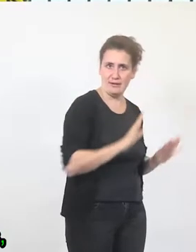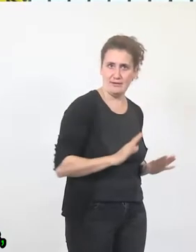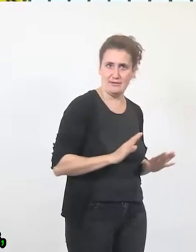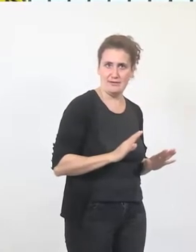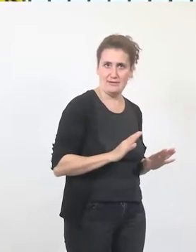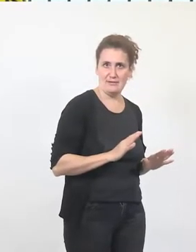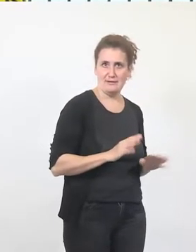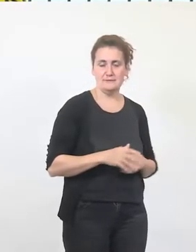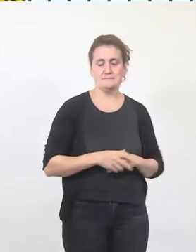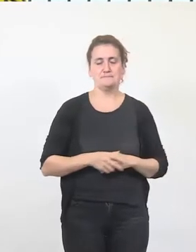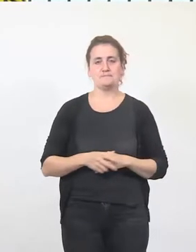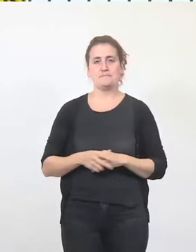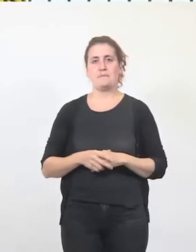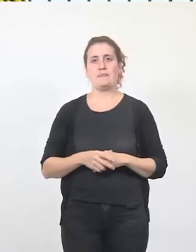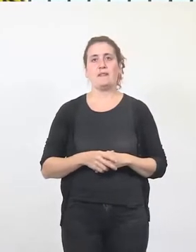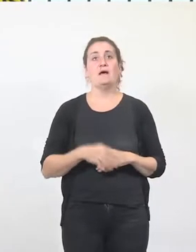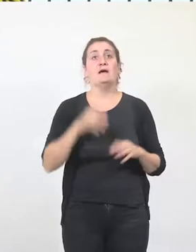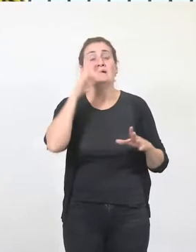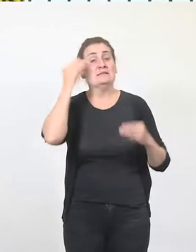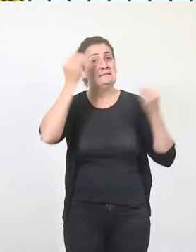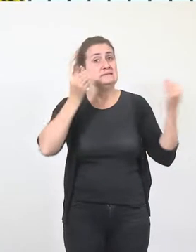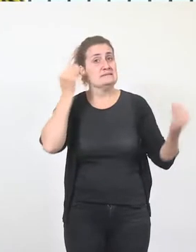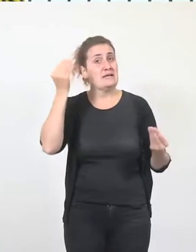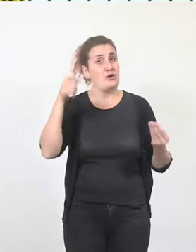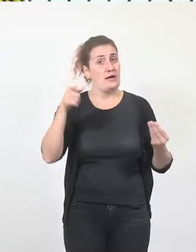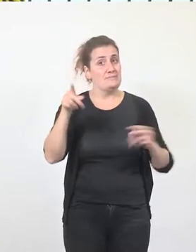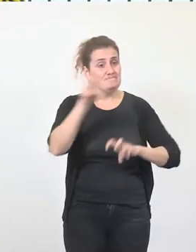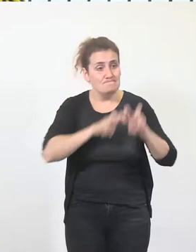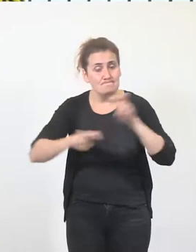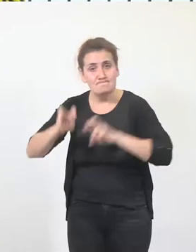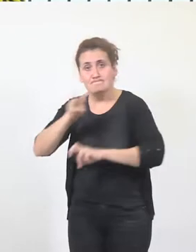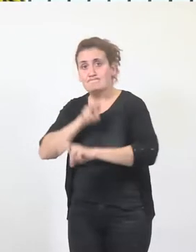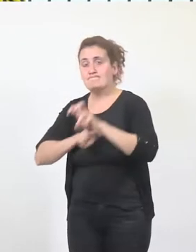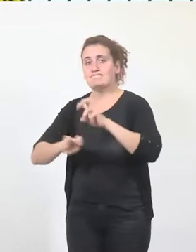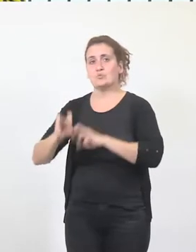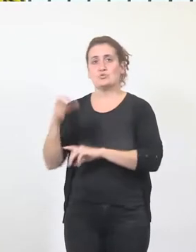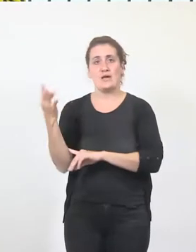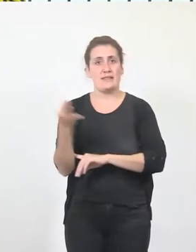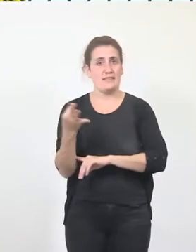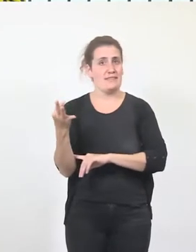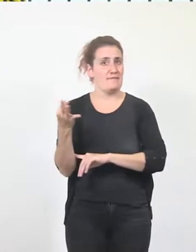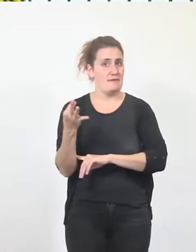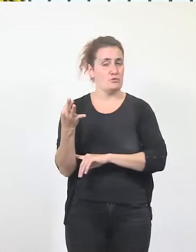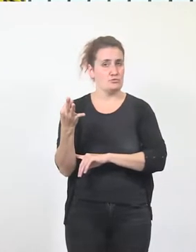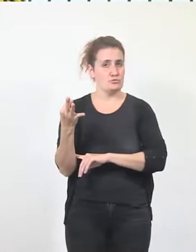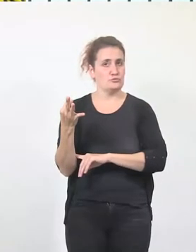marroquíes. Y creo que pues hay que buscar, sobre todo, que